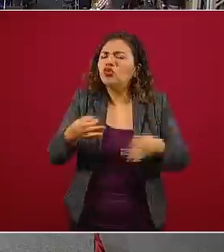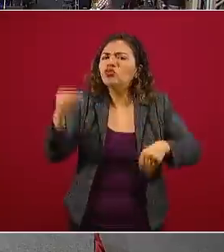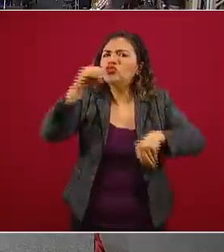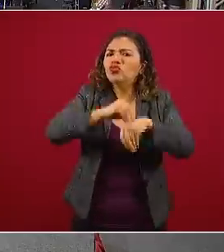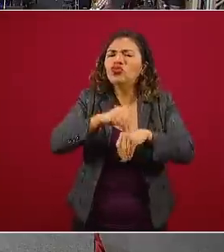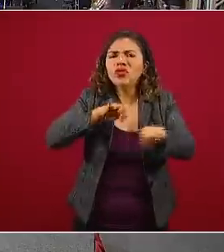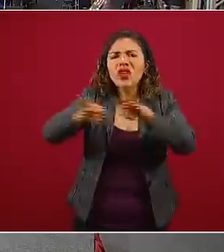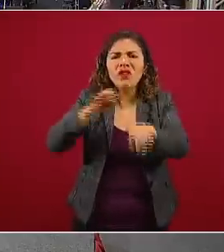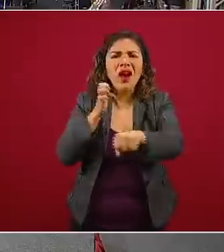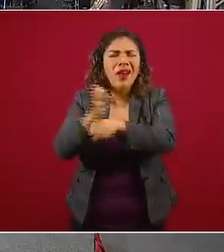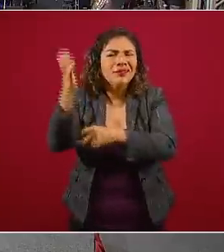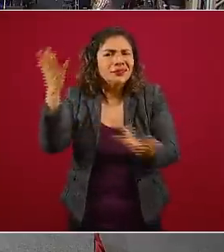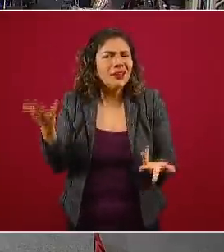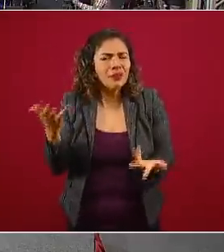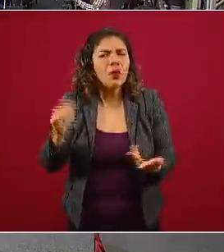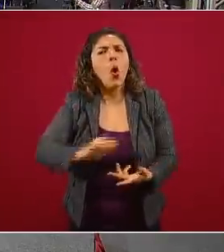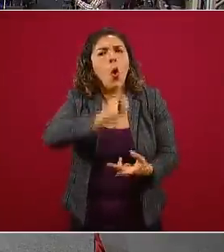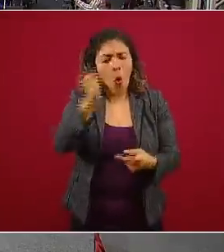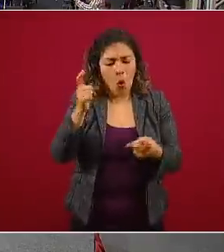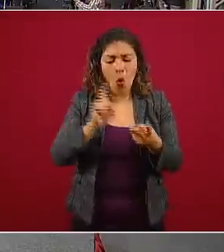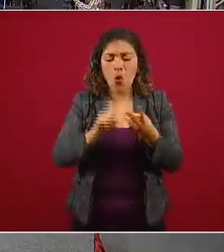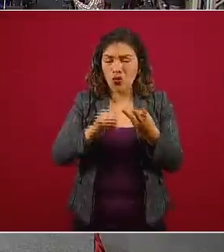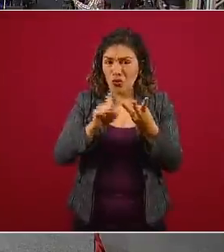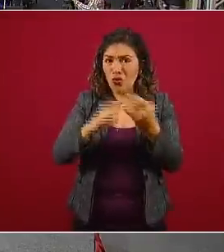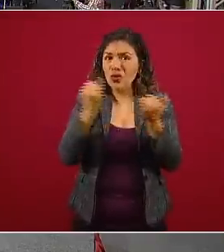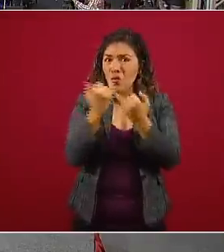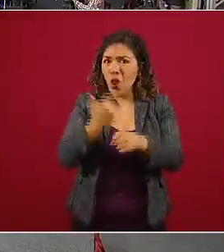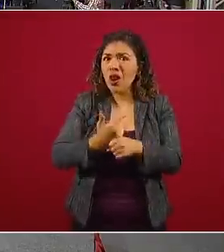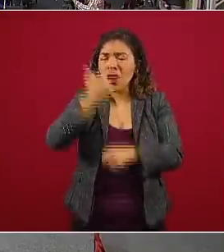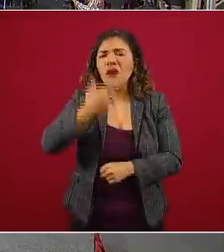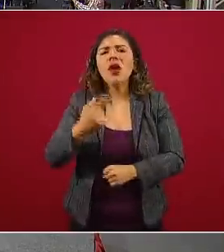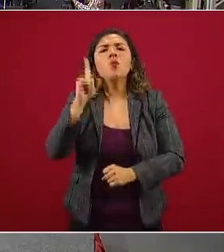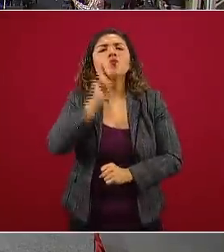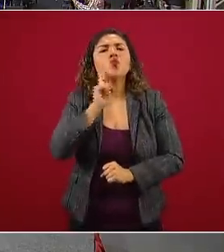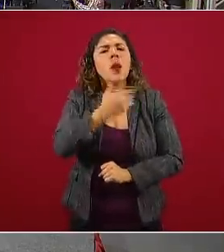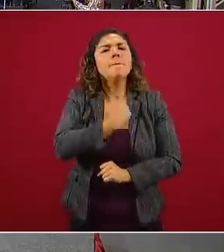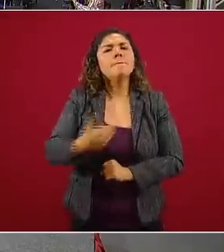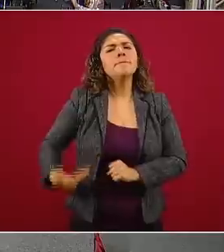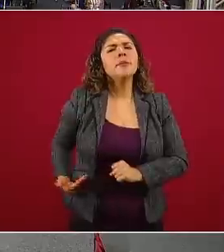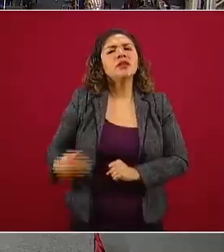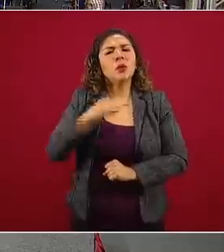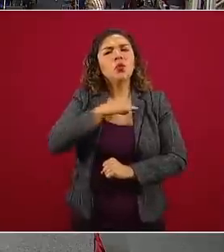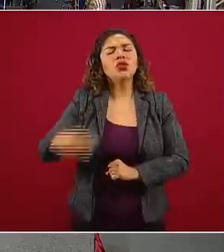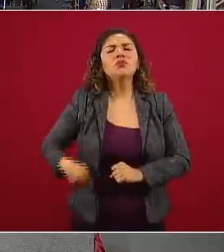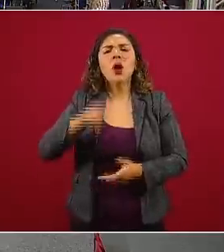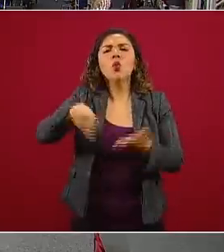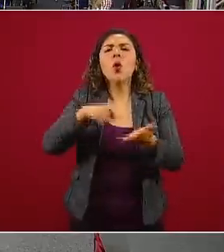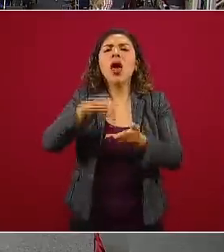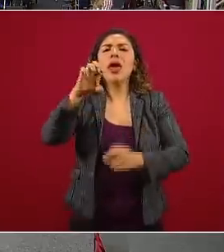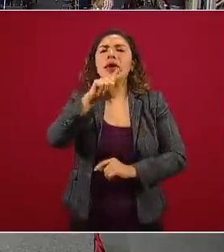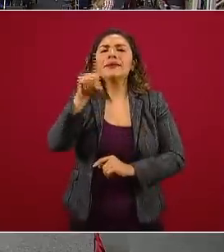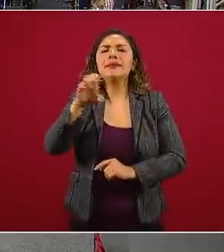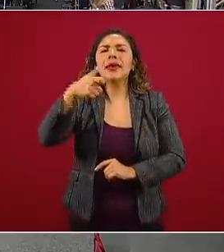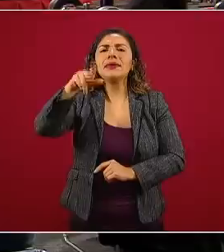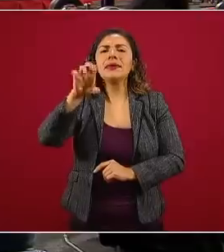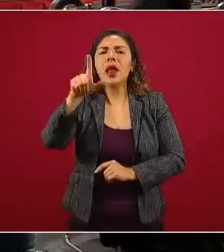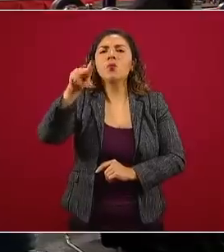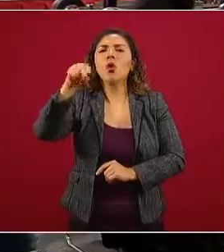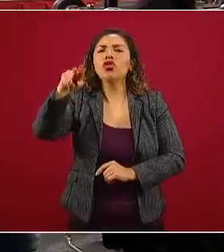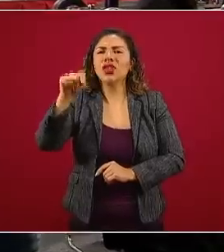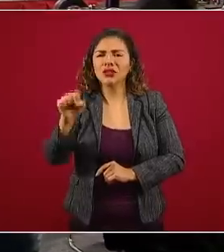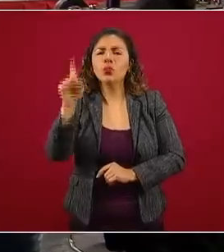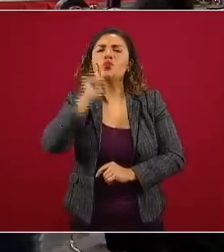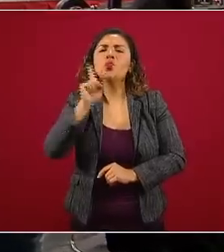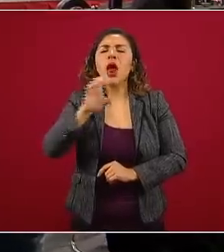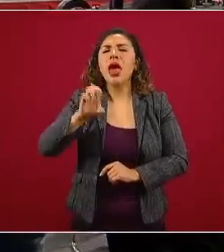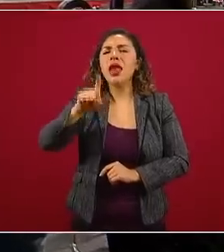también hay otro caso que ha sido muy grave lo ha sido el caso de la presidenta municipal de ezequiel montes elvia montes misma